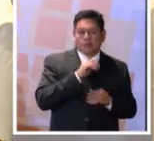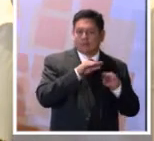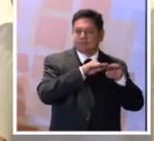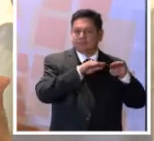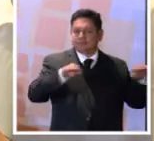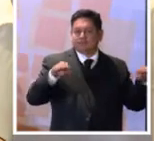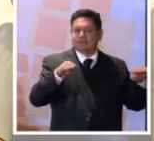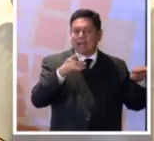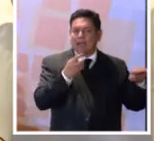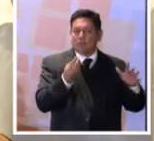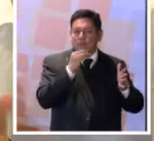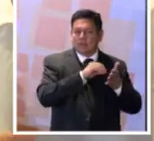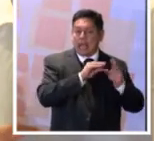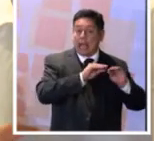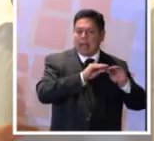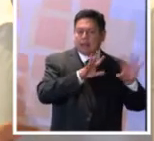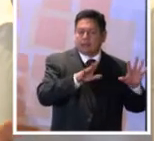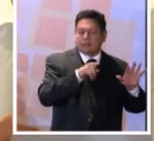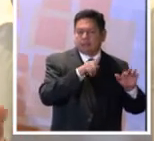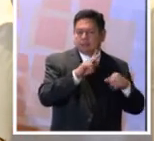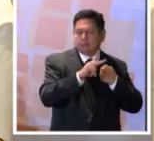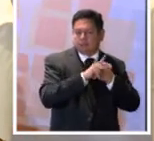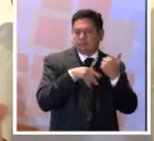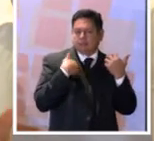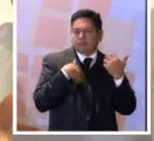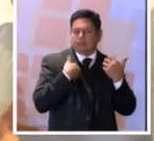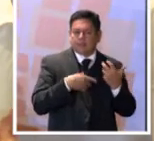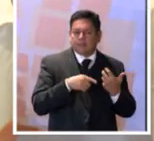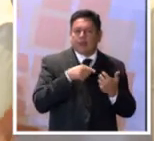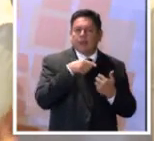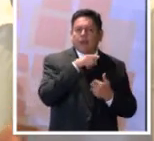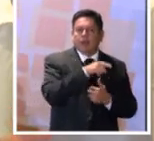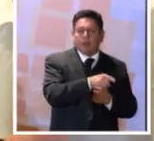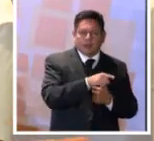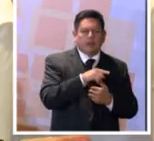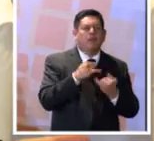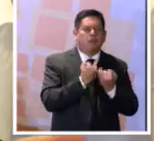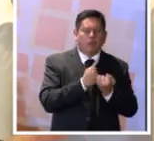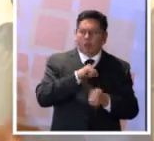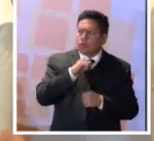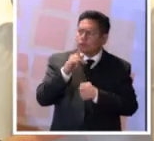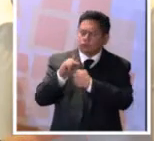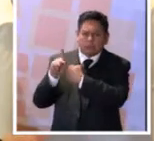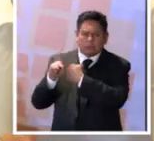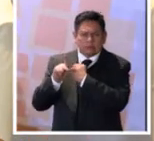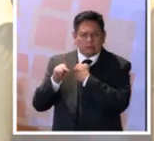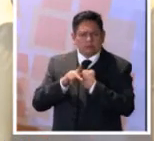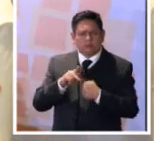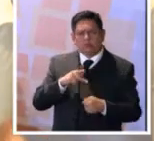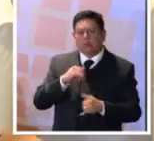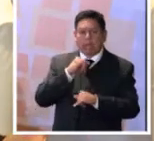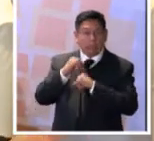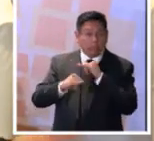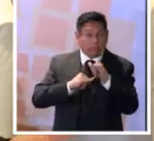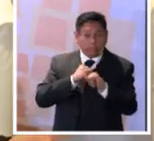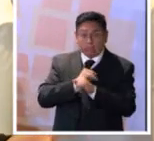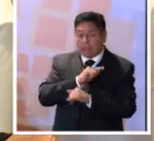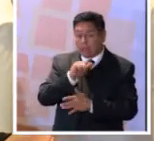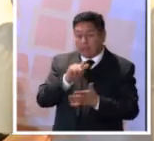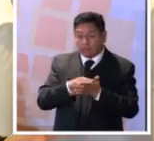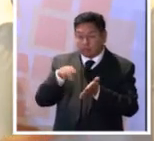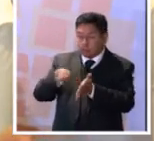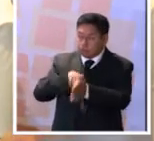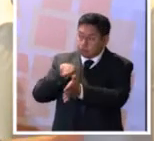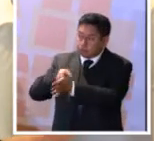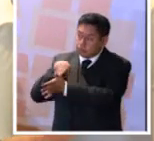varones y mujeres. Y además, Argentina ratifica tratados internacionales donde ya estamos en el contexto